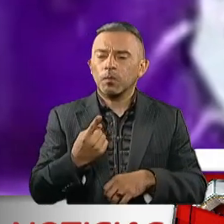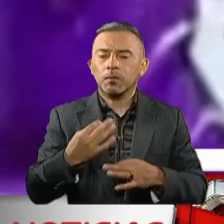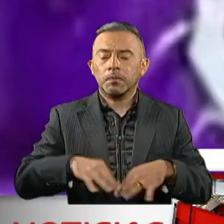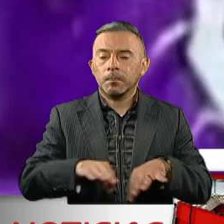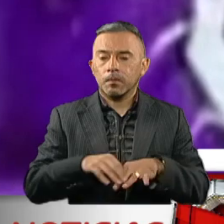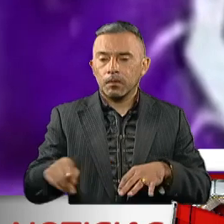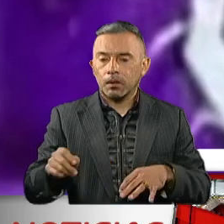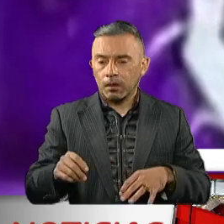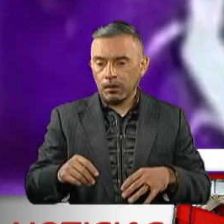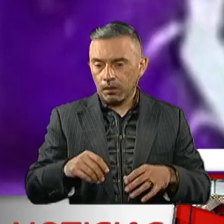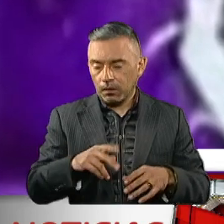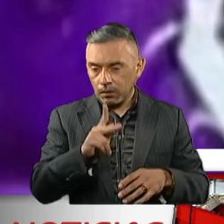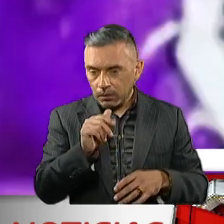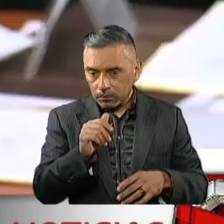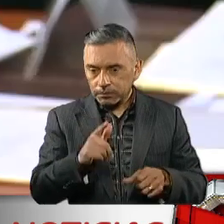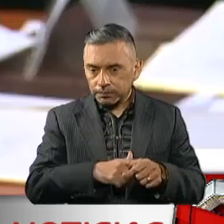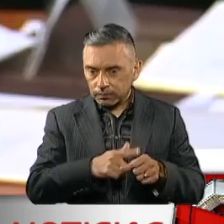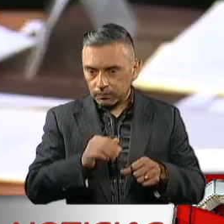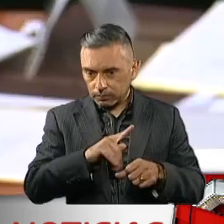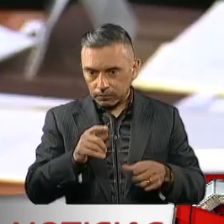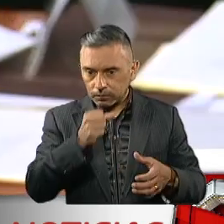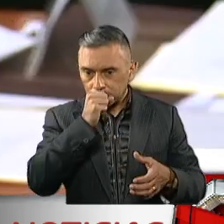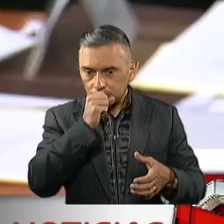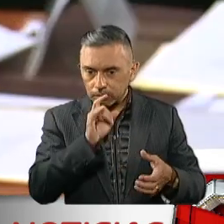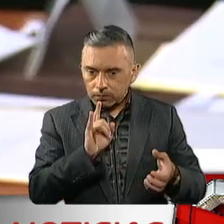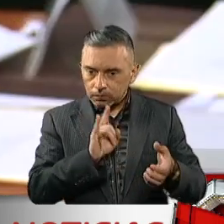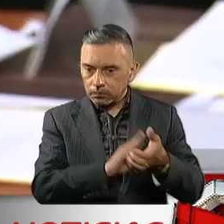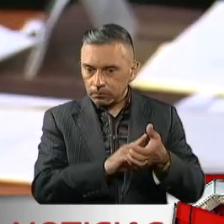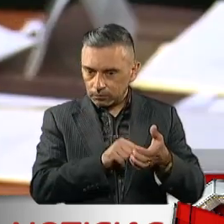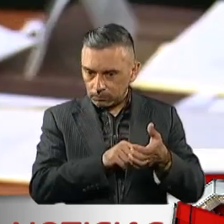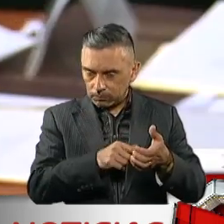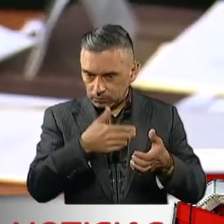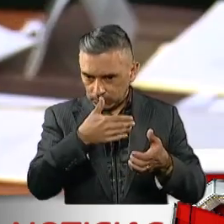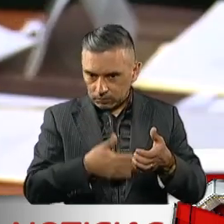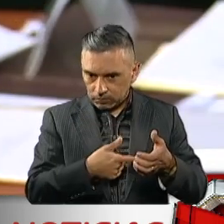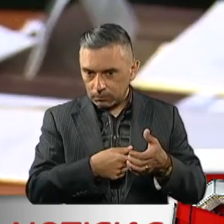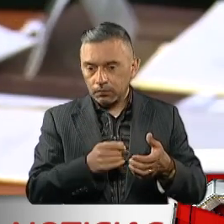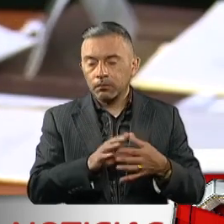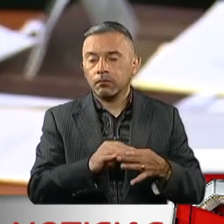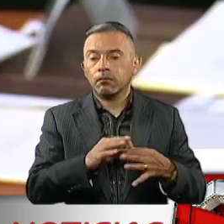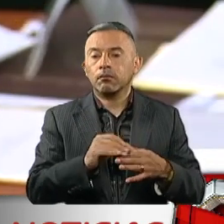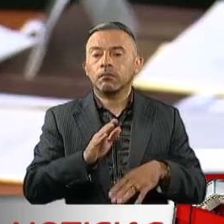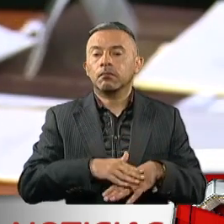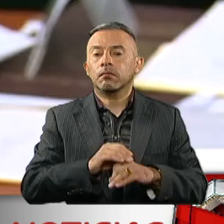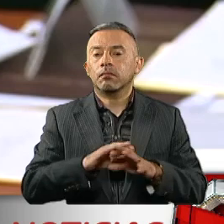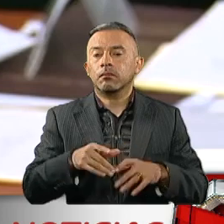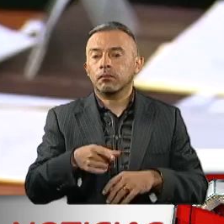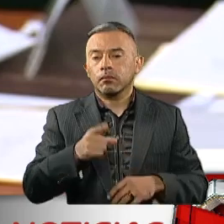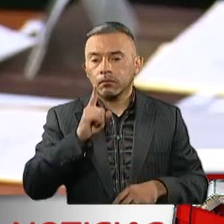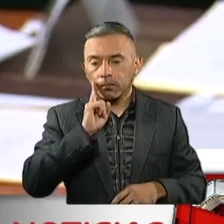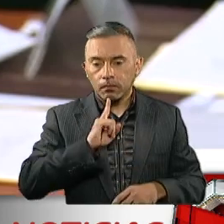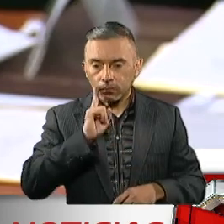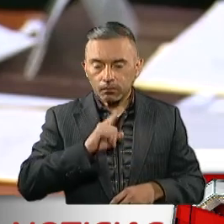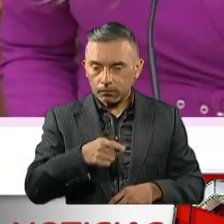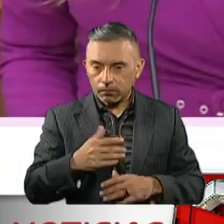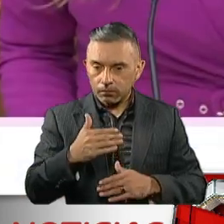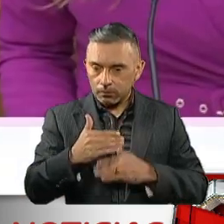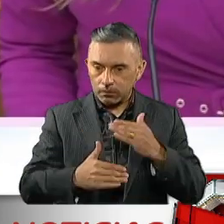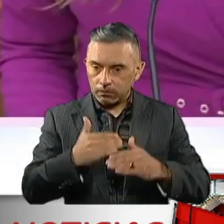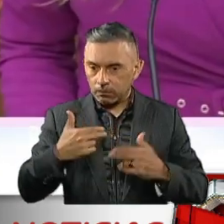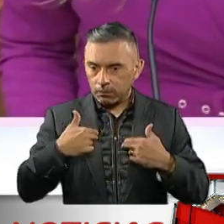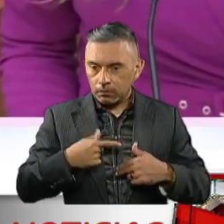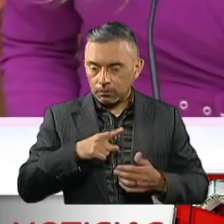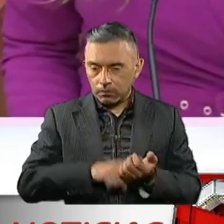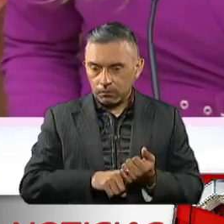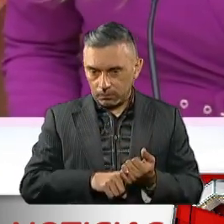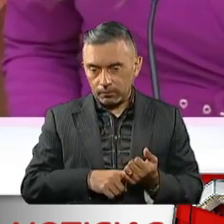etiquetado frontal. En donde se aborda de manera específica y clara el desarrollo humano de las mujeres y su salud, y en la